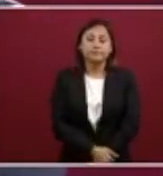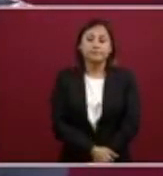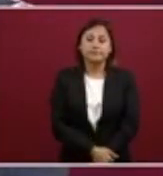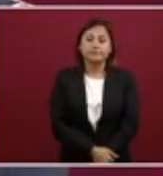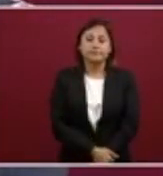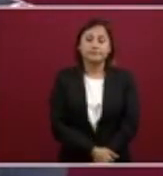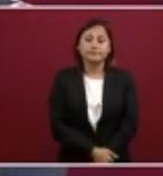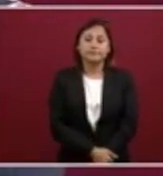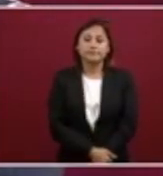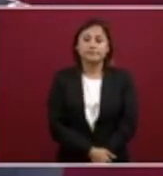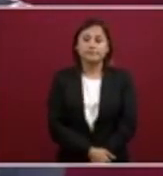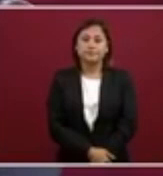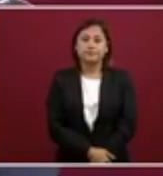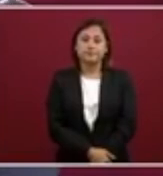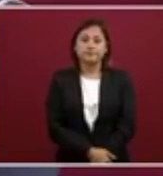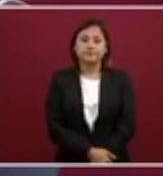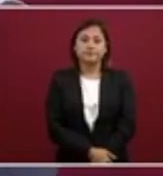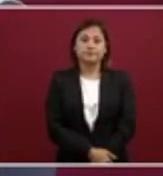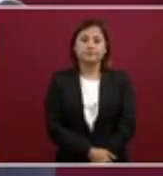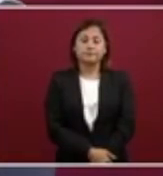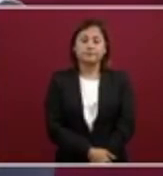empiece o